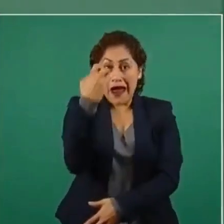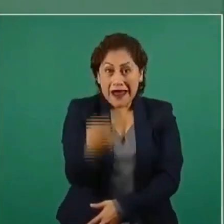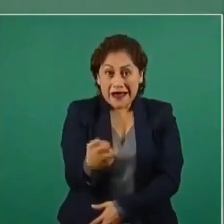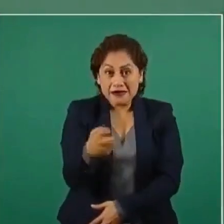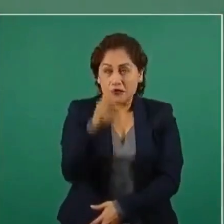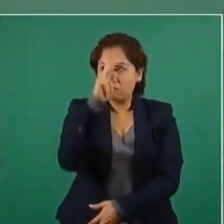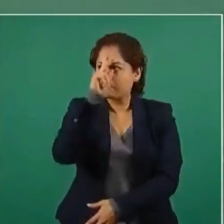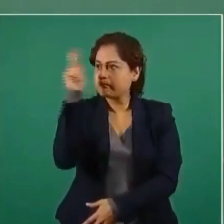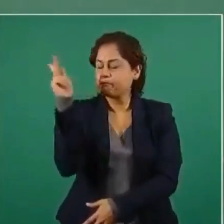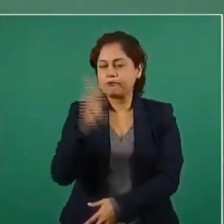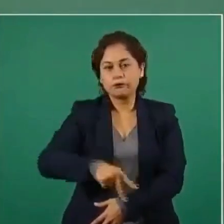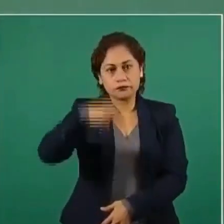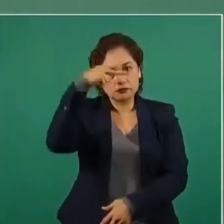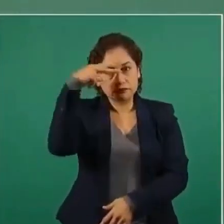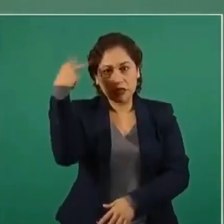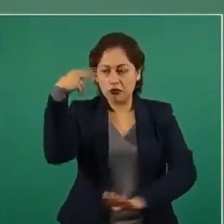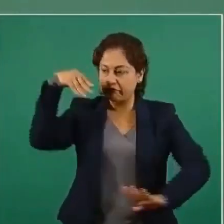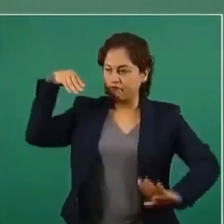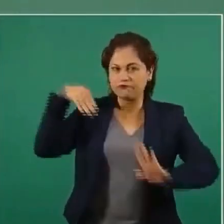México.